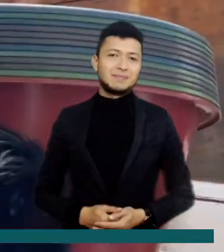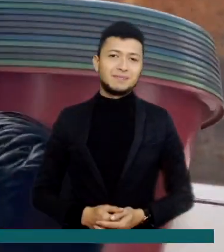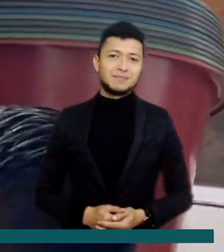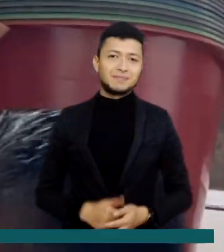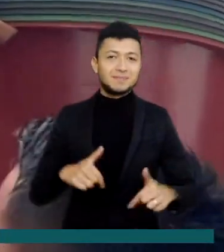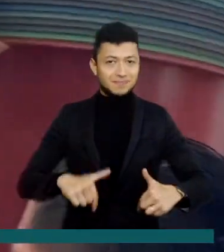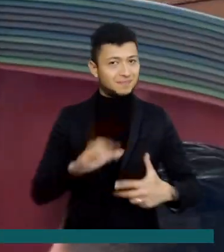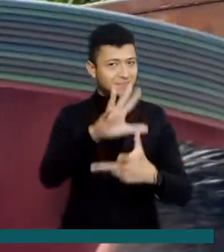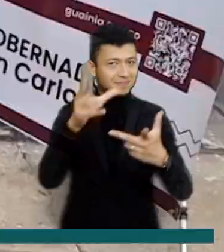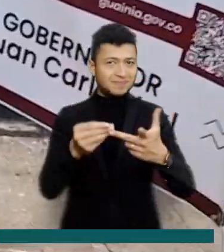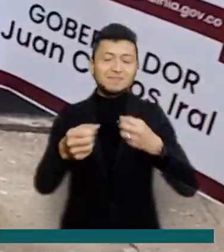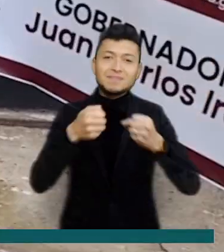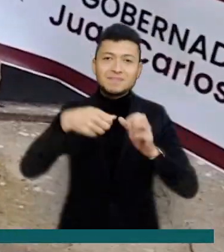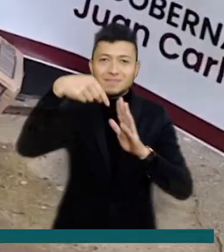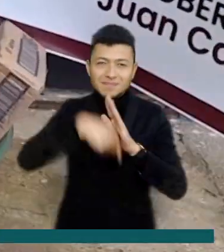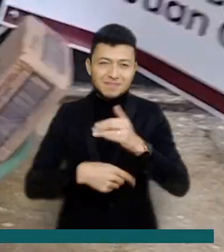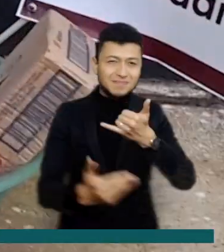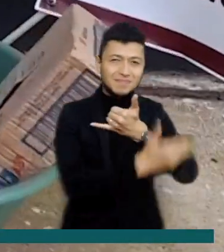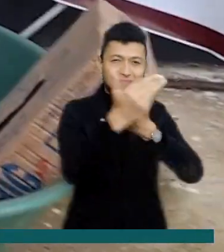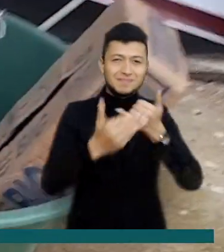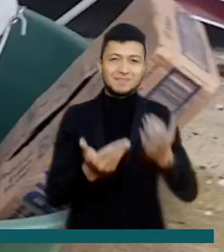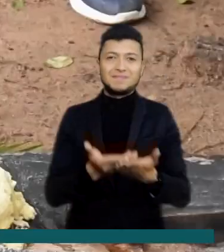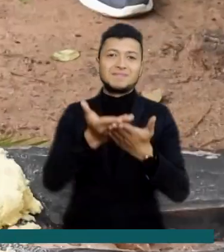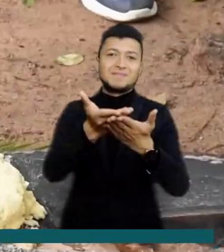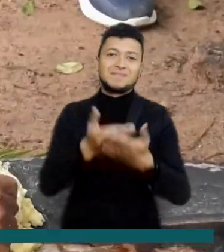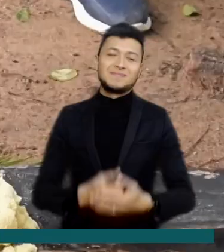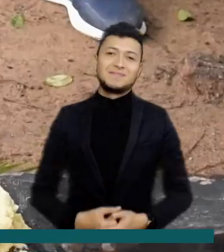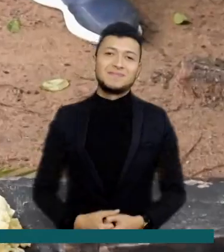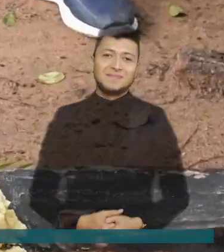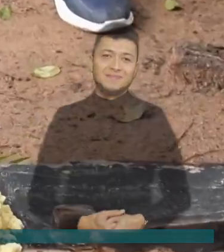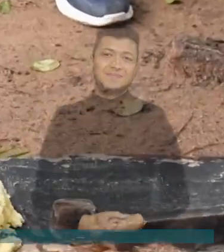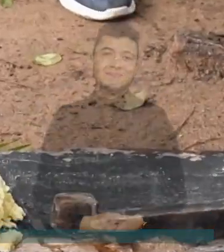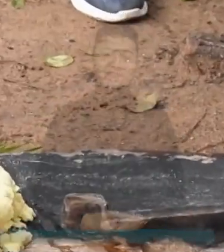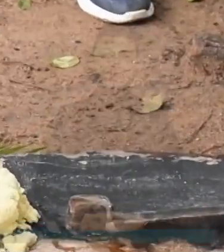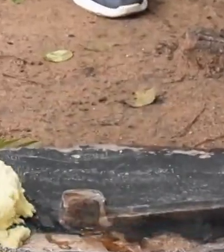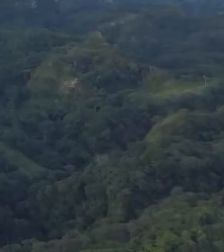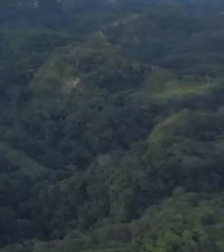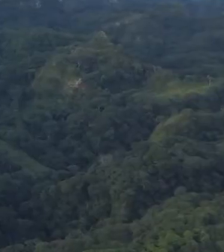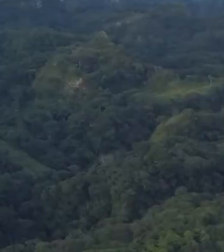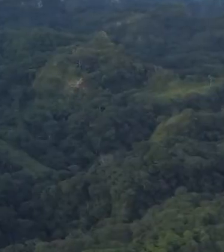Estamos en Enlace 13, periodismo a profundidad en nuestras regiones.